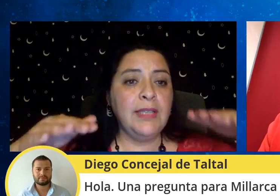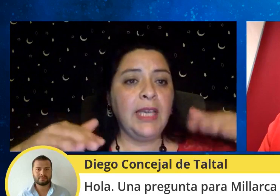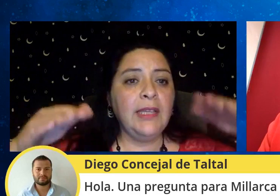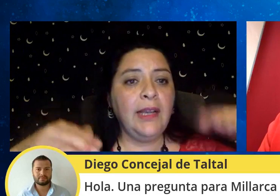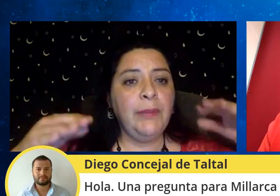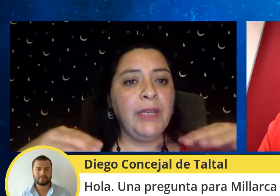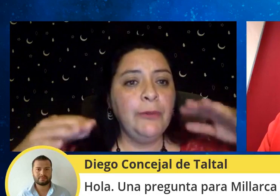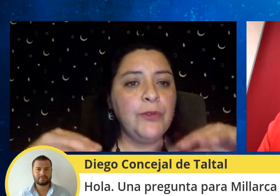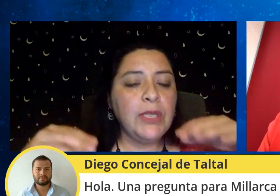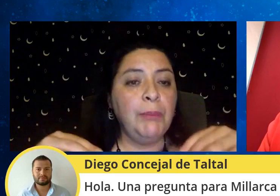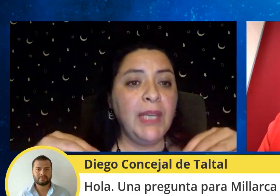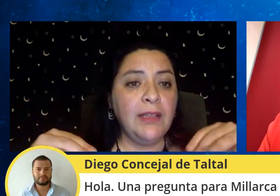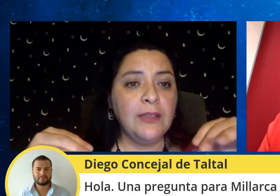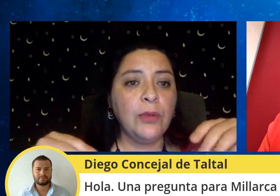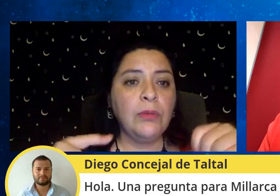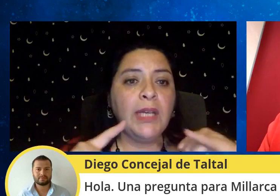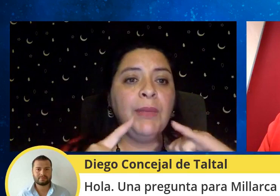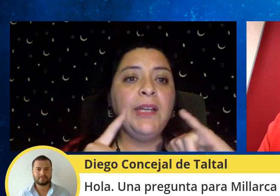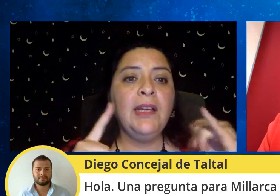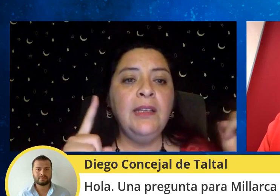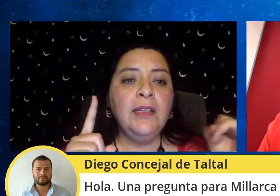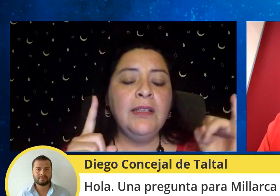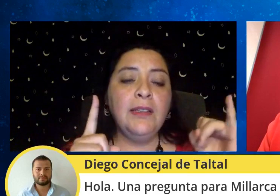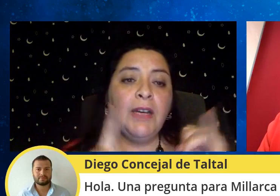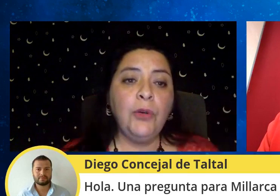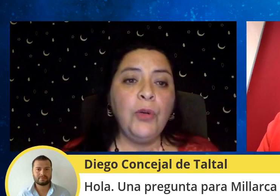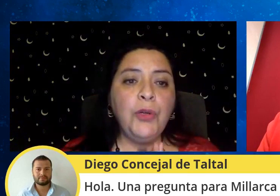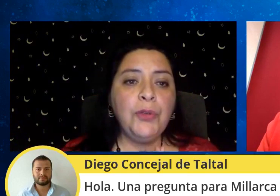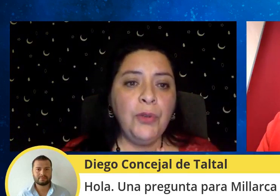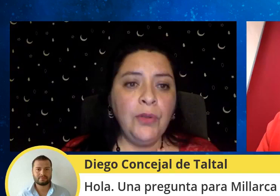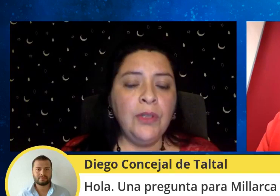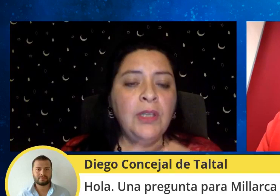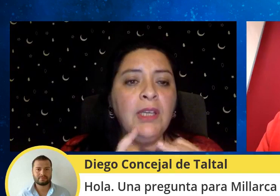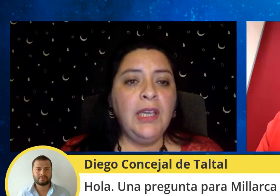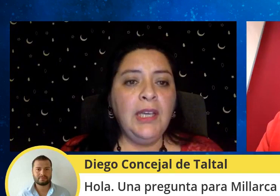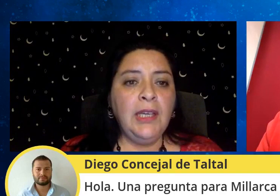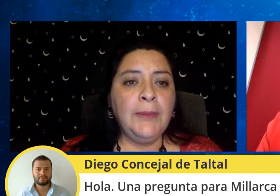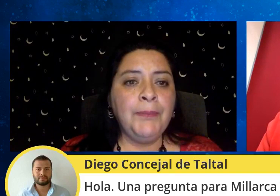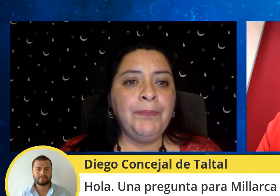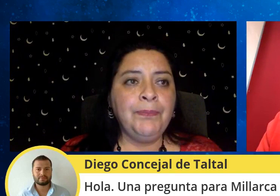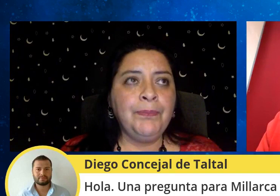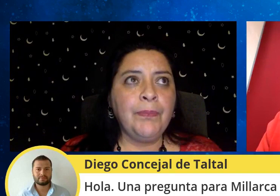después, si es que estas cámaras funcionan bien, que son cámaras de bajo costo,